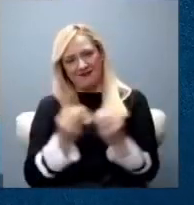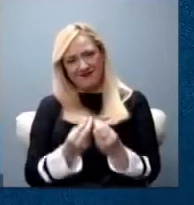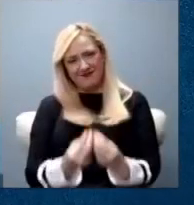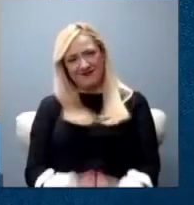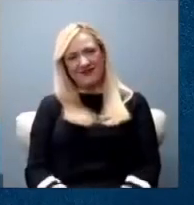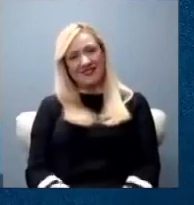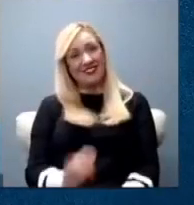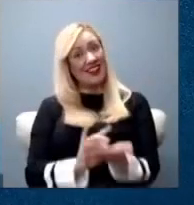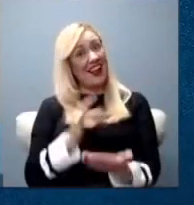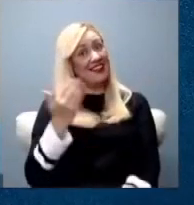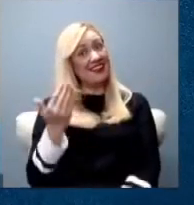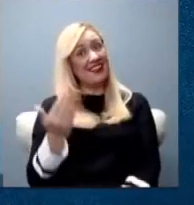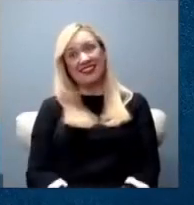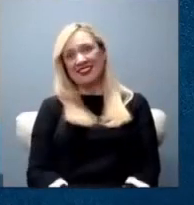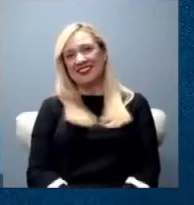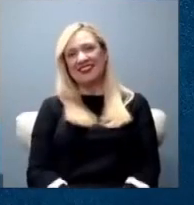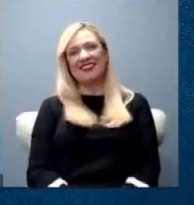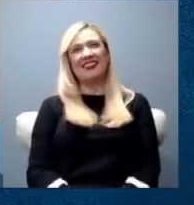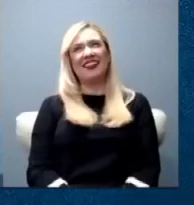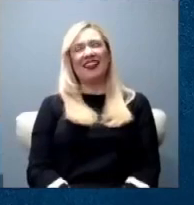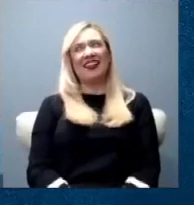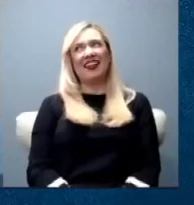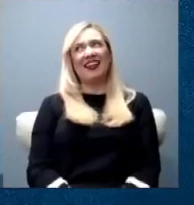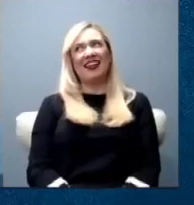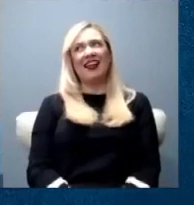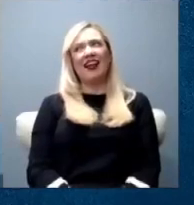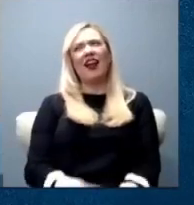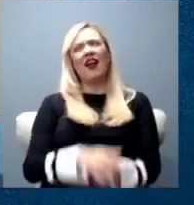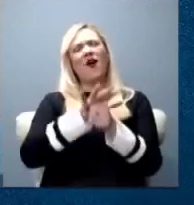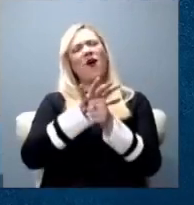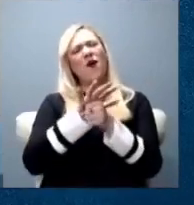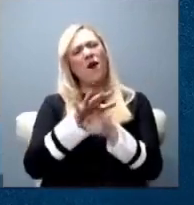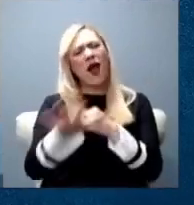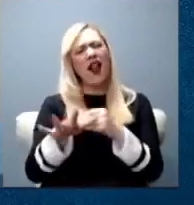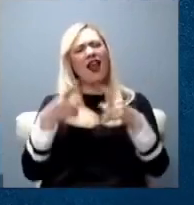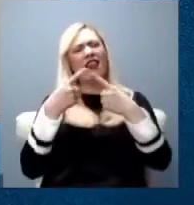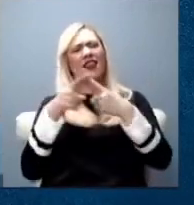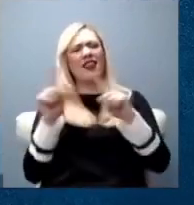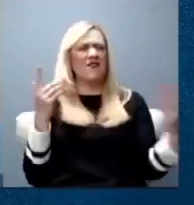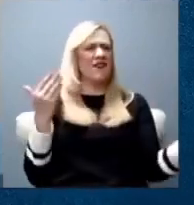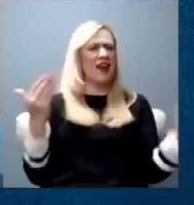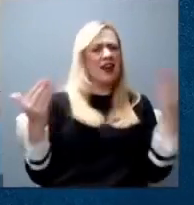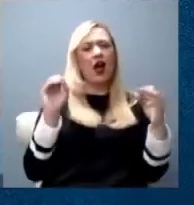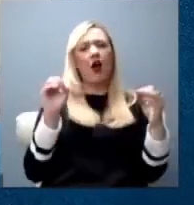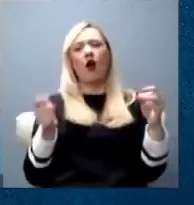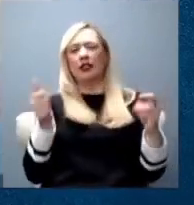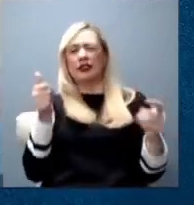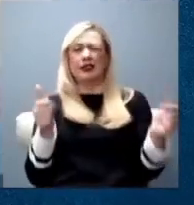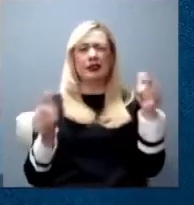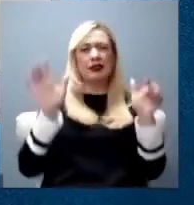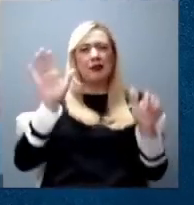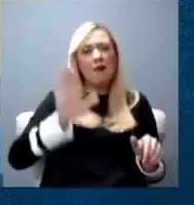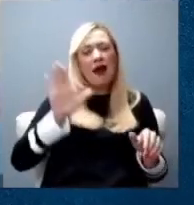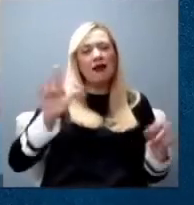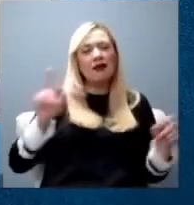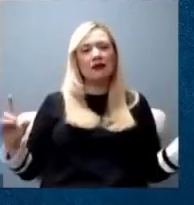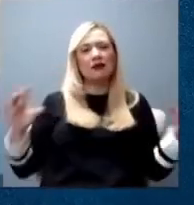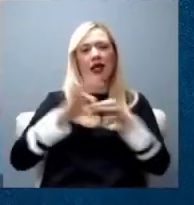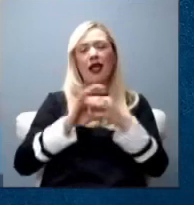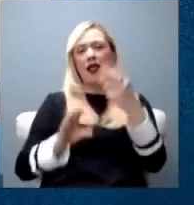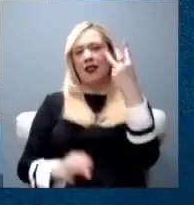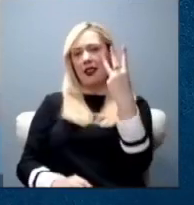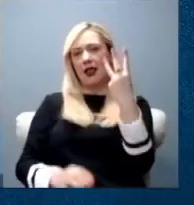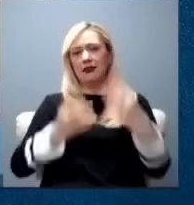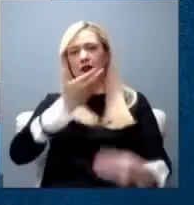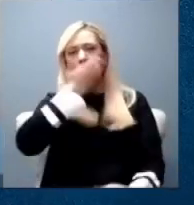Joaquín. Diego, ¿cuáles serían algunas de las diferencias y similitudes que tú encuentras entre los tres sistemas regionales que ya